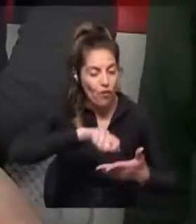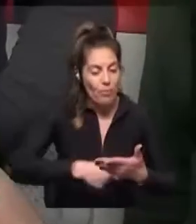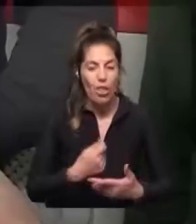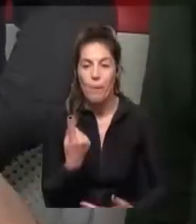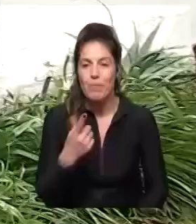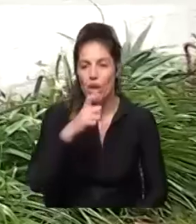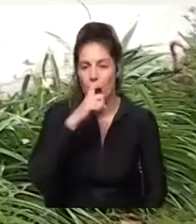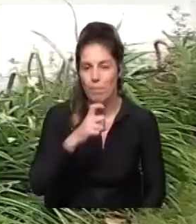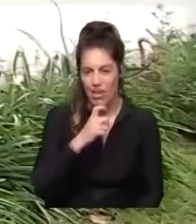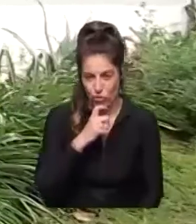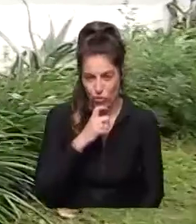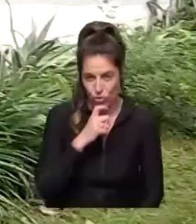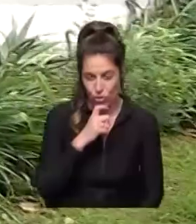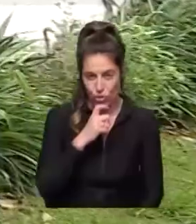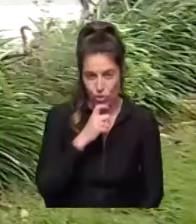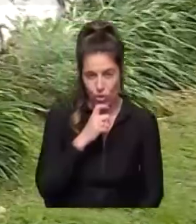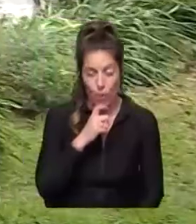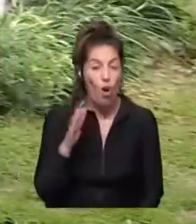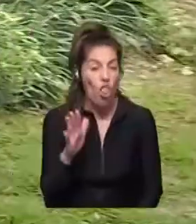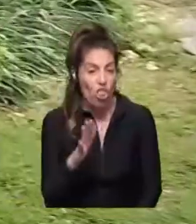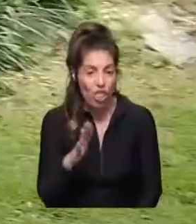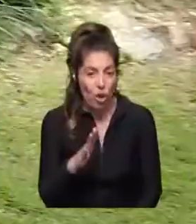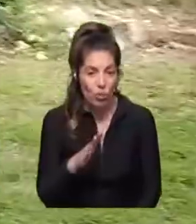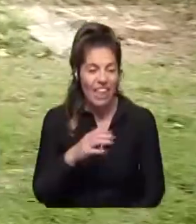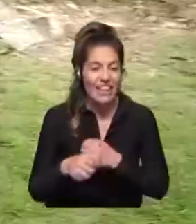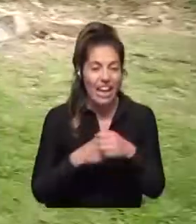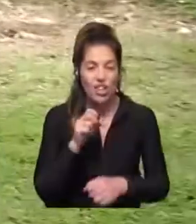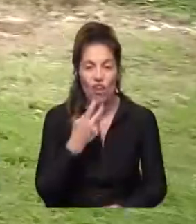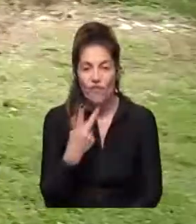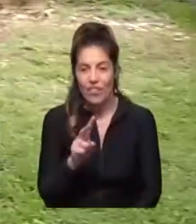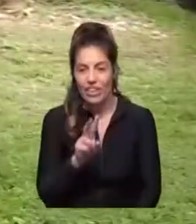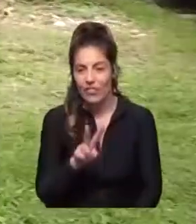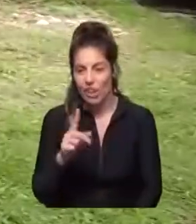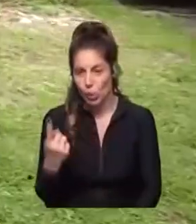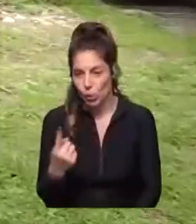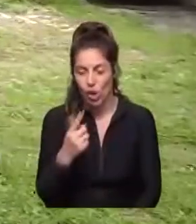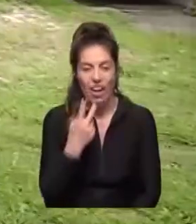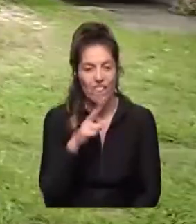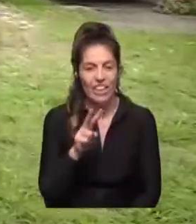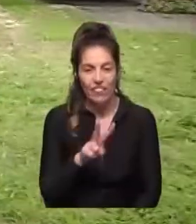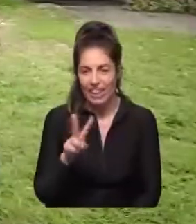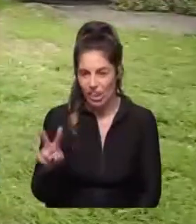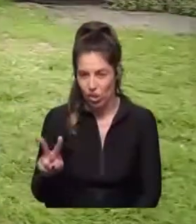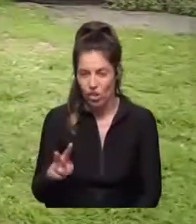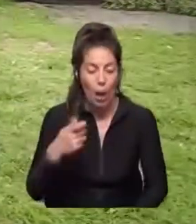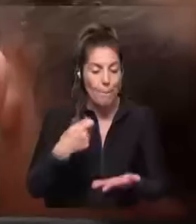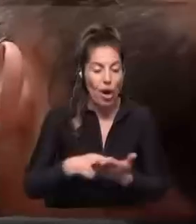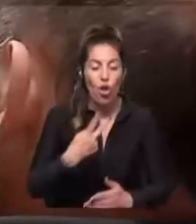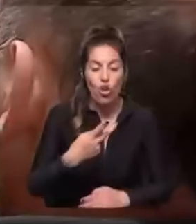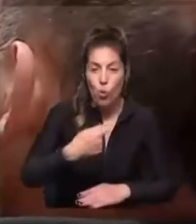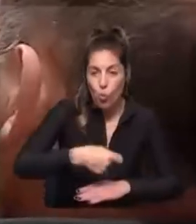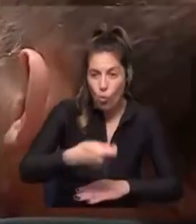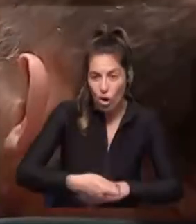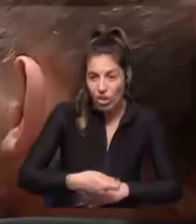primero de marzo este por adeudos del 2021 y 2022 este donde pagó dos cuotas y